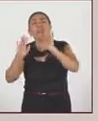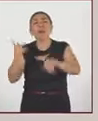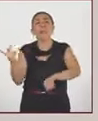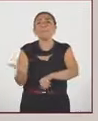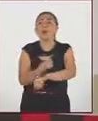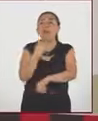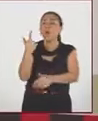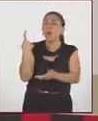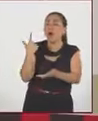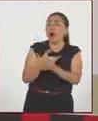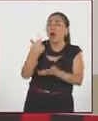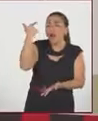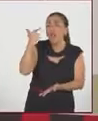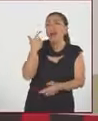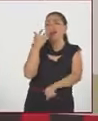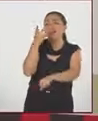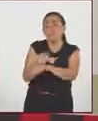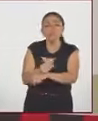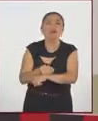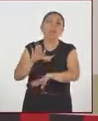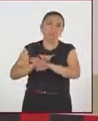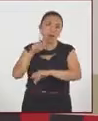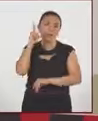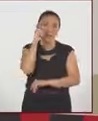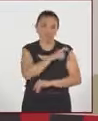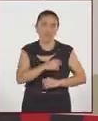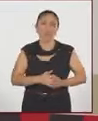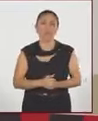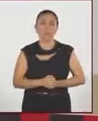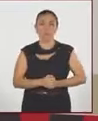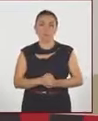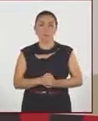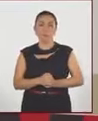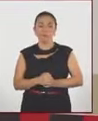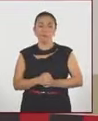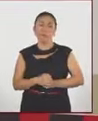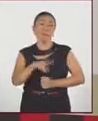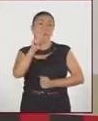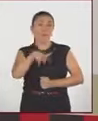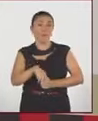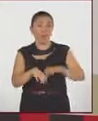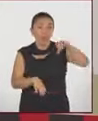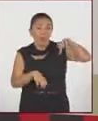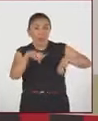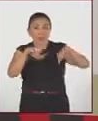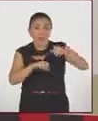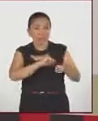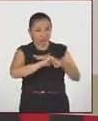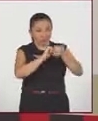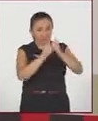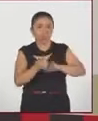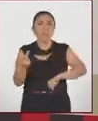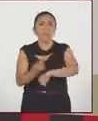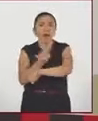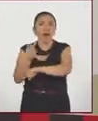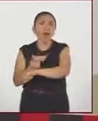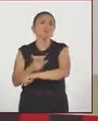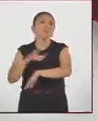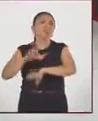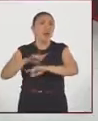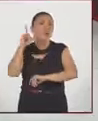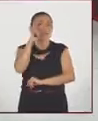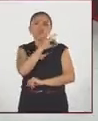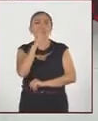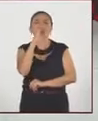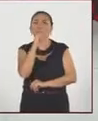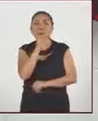más correctivo. Claro, exactamente. Ya con la edad empiezan a pasar ciertas cosas que ya no se pueden hacer, ciertas posturas que